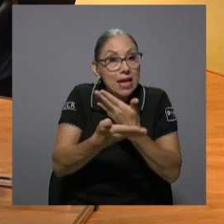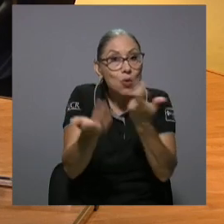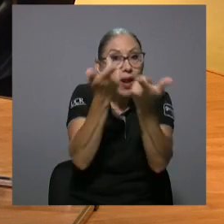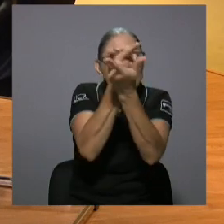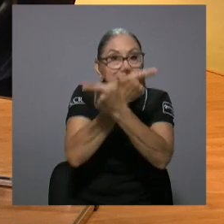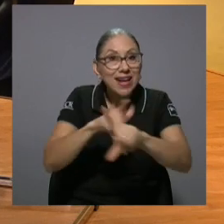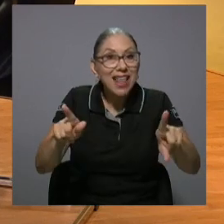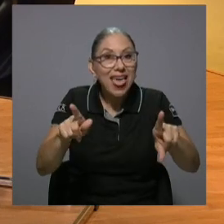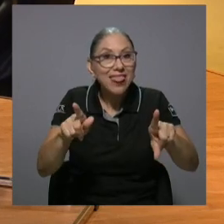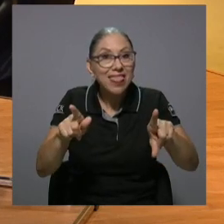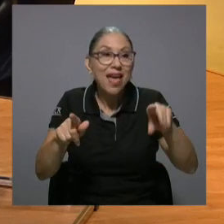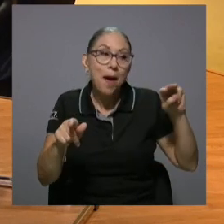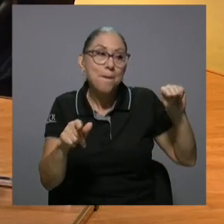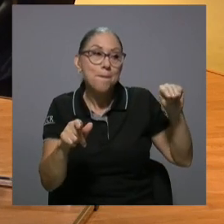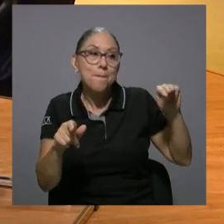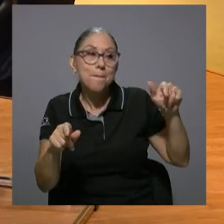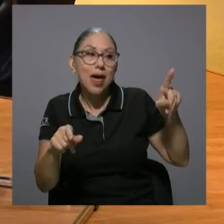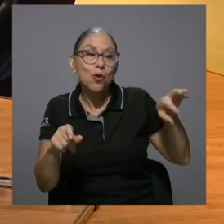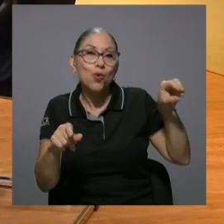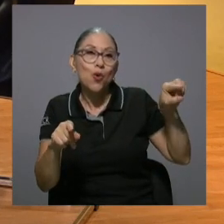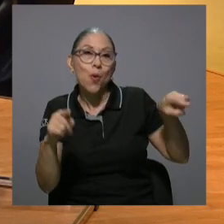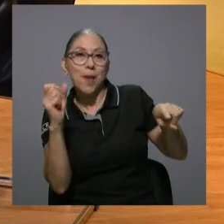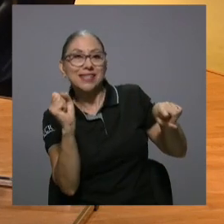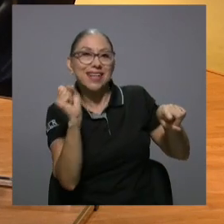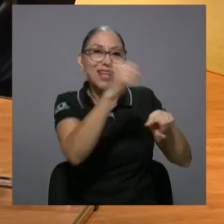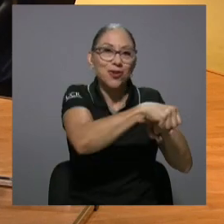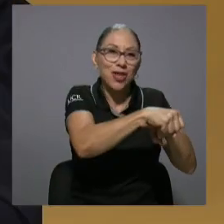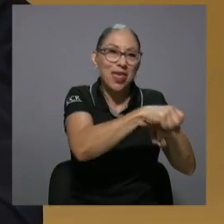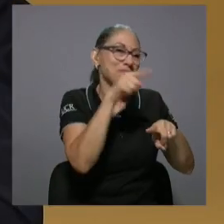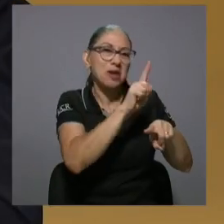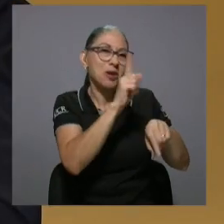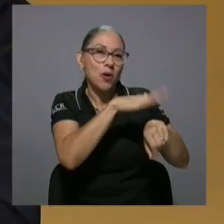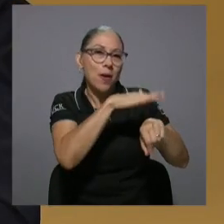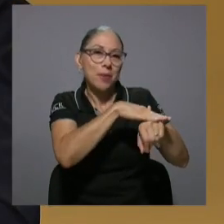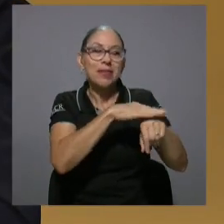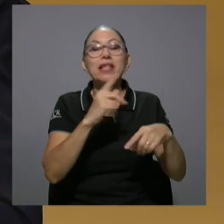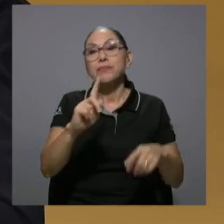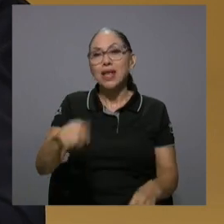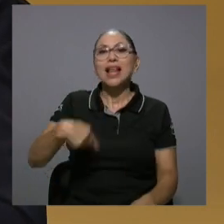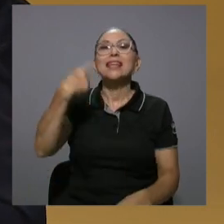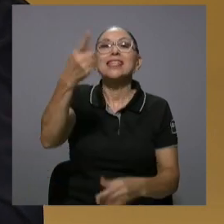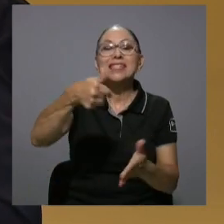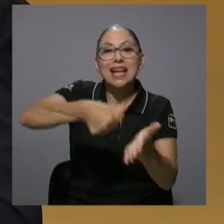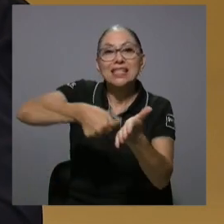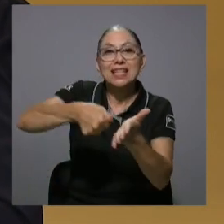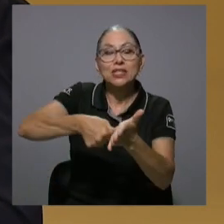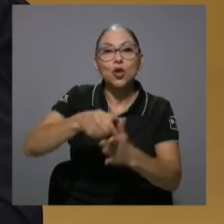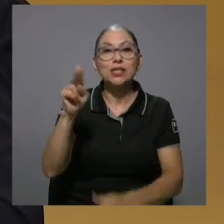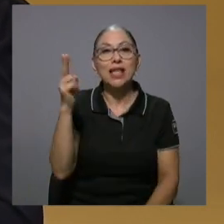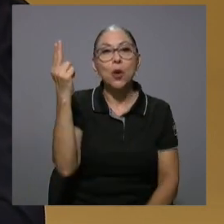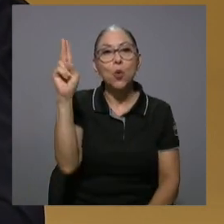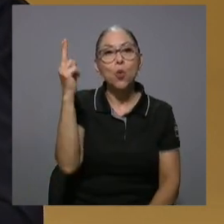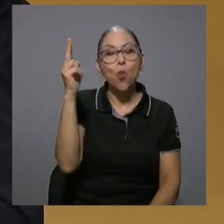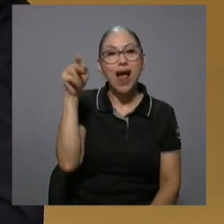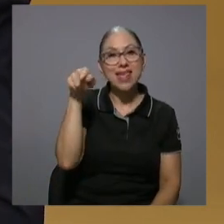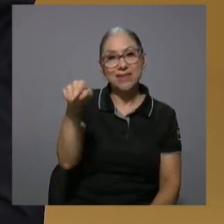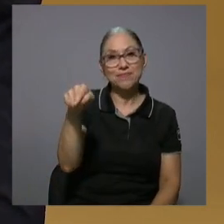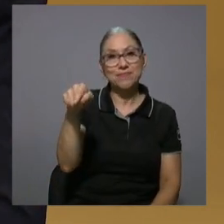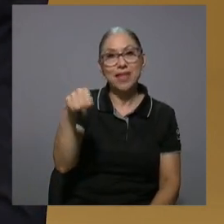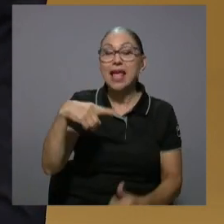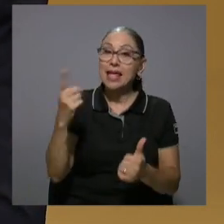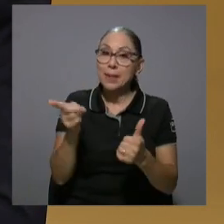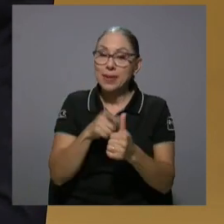a ser derrotado. Por eso él no lo va a permitir, ¿verdad? Y luego las que siguen son las de Uruguay, que primero viene todo